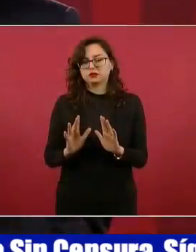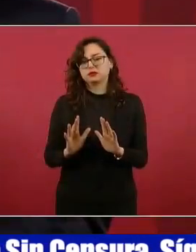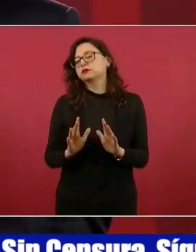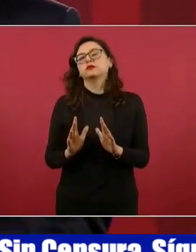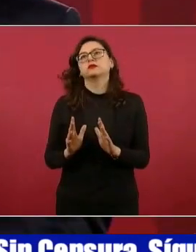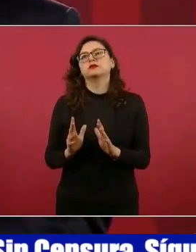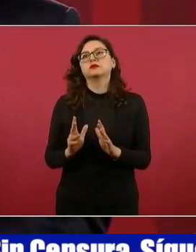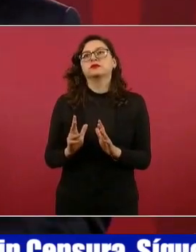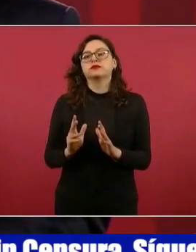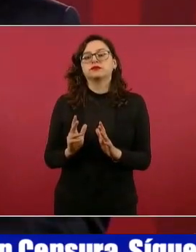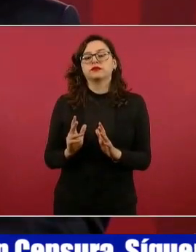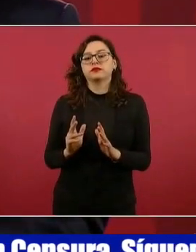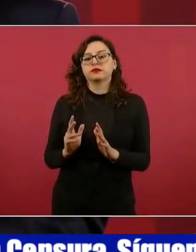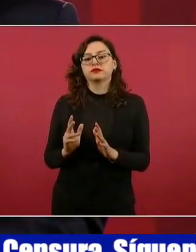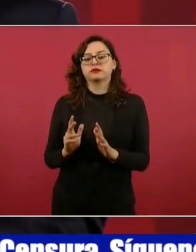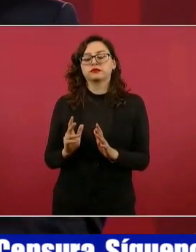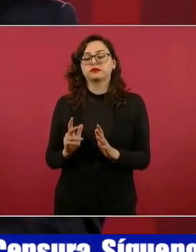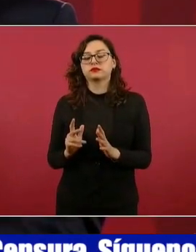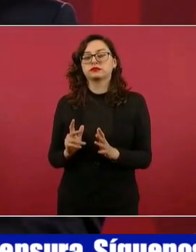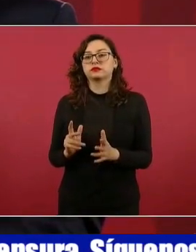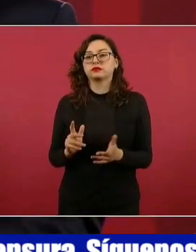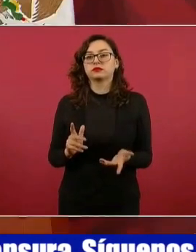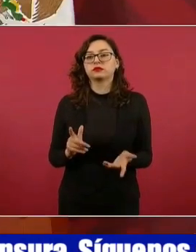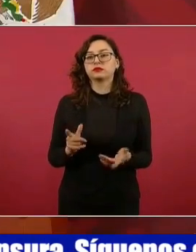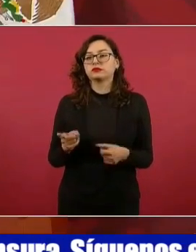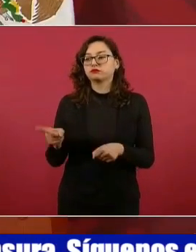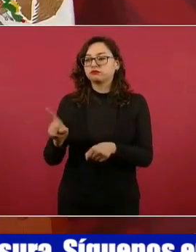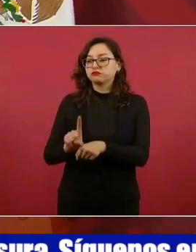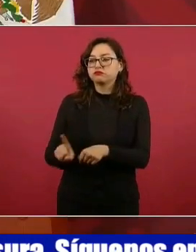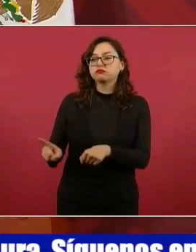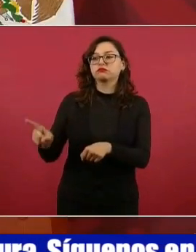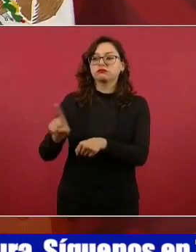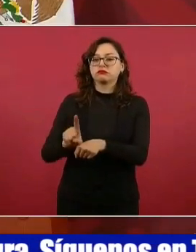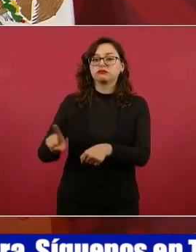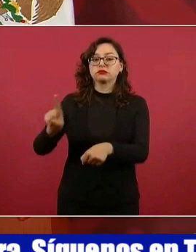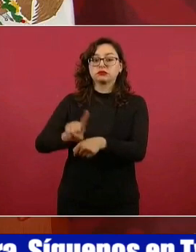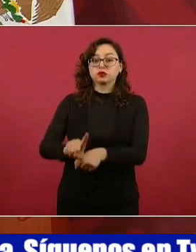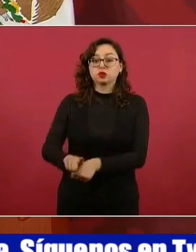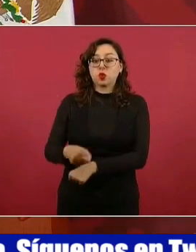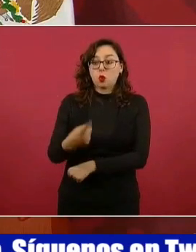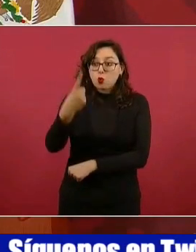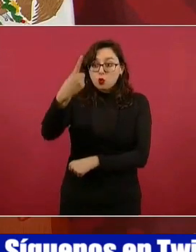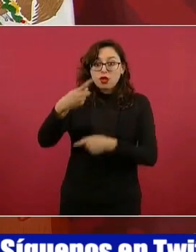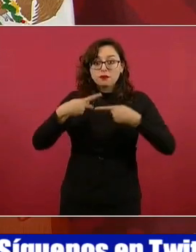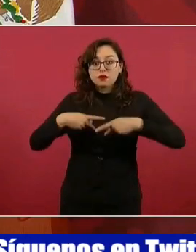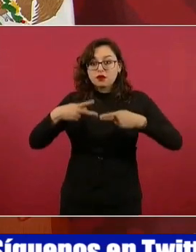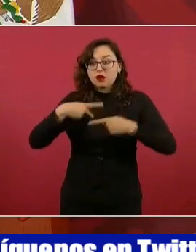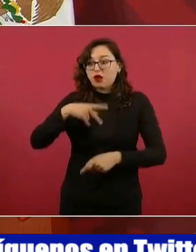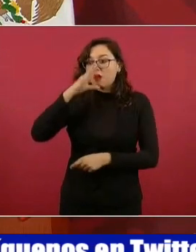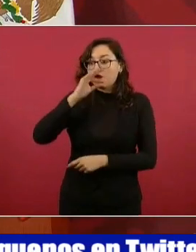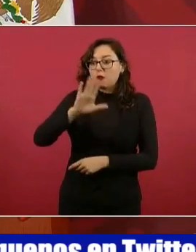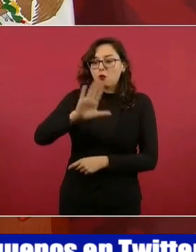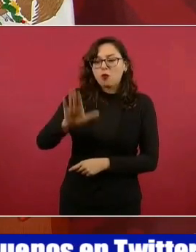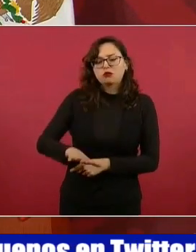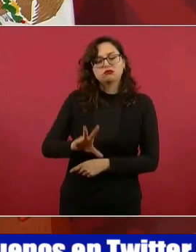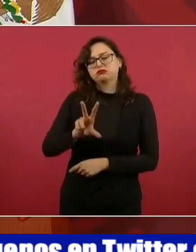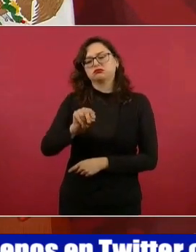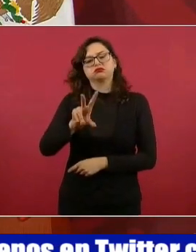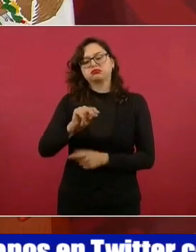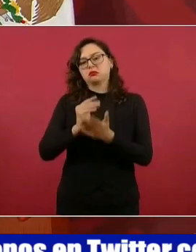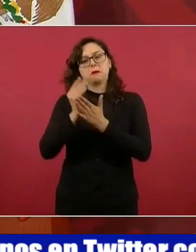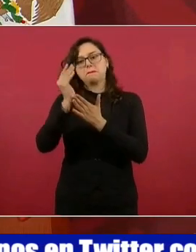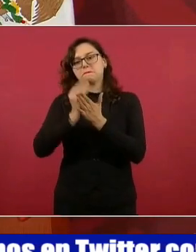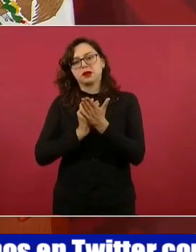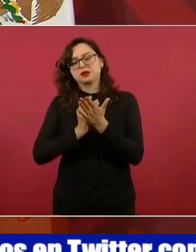había antes. Hubo muchísimas intervenciones que nosotros e intercambios le estaremos comunicando y platicando